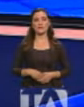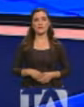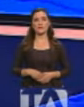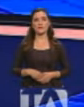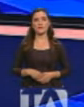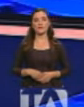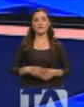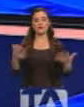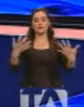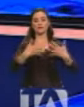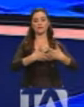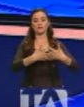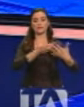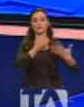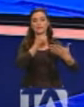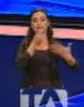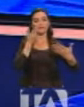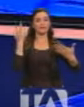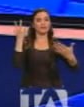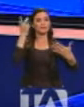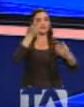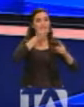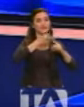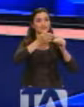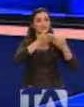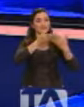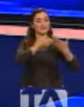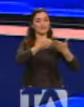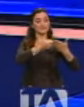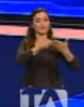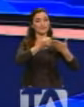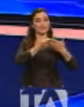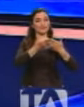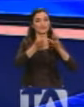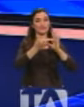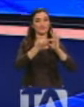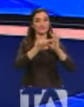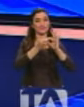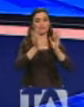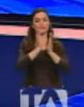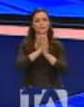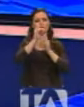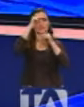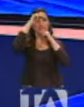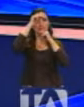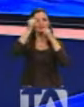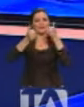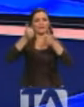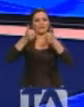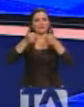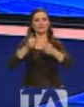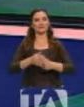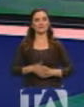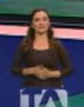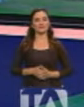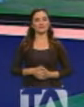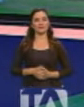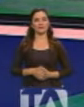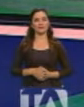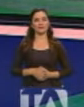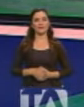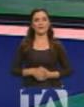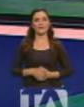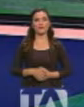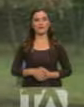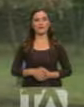Y nos enlazamos inmediatamente en vivo con Joana Cañizares para ver qué novedad nos tiene el día de hoy. Joana.